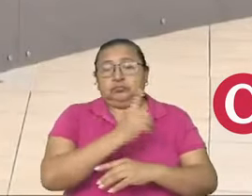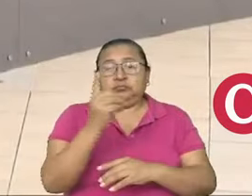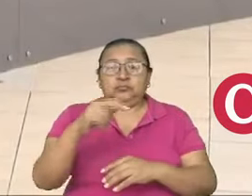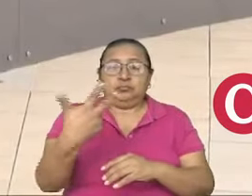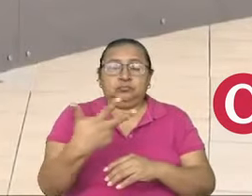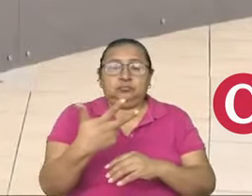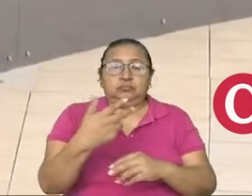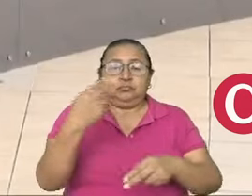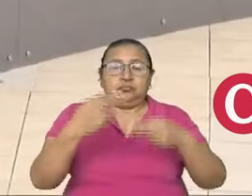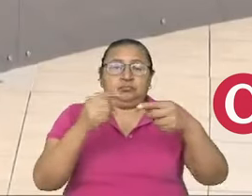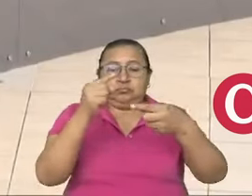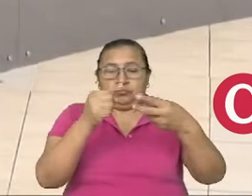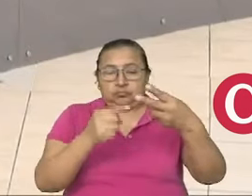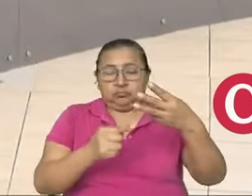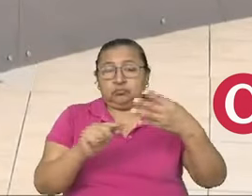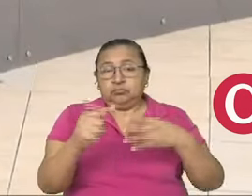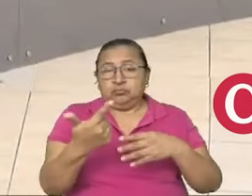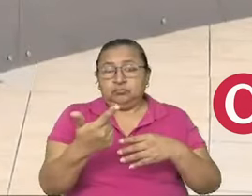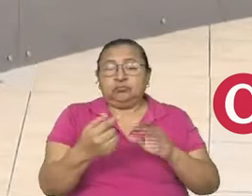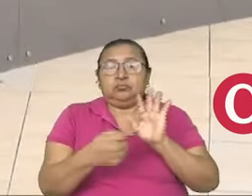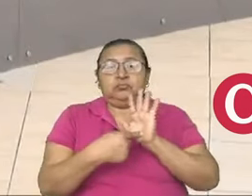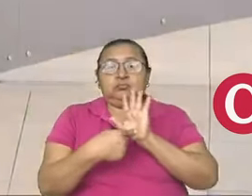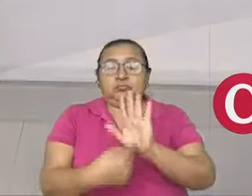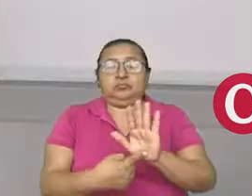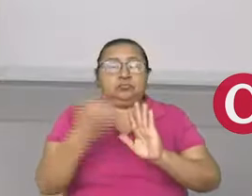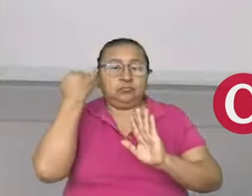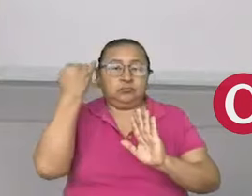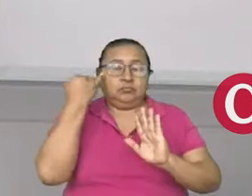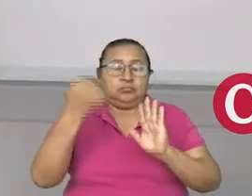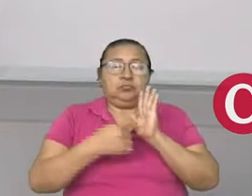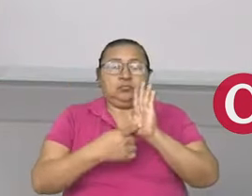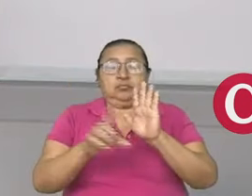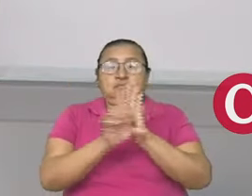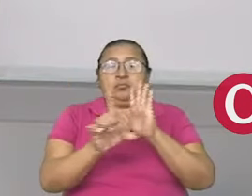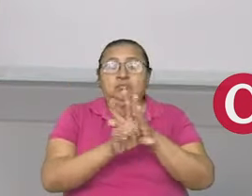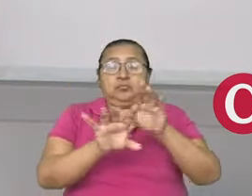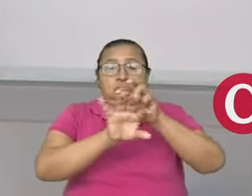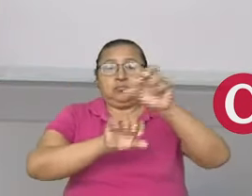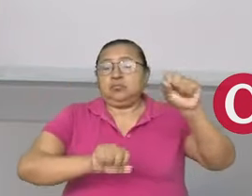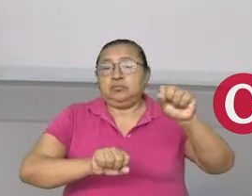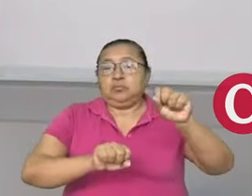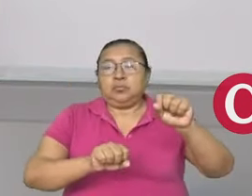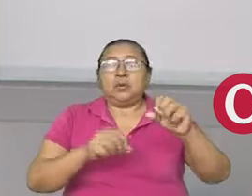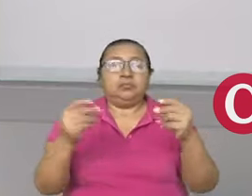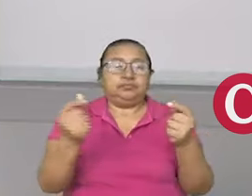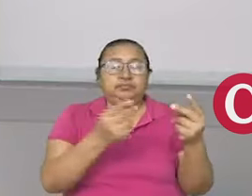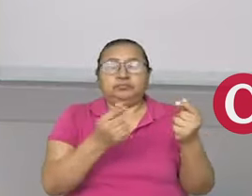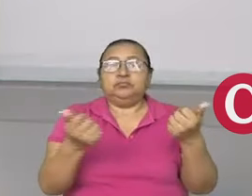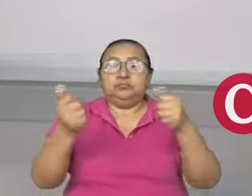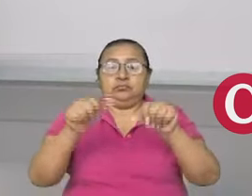sector público en Nicaragua y deberán presentar al Ministerio del interior o la cancillería las propuestas de programas y proyectos de